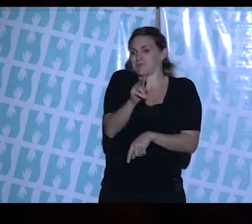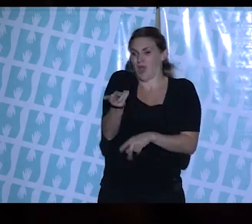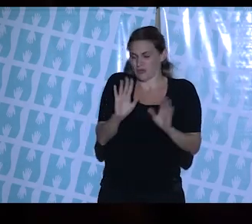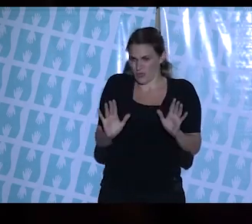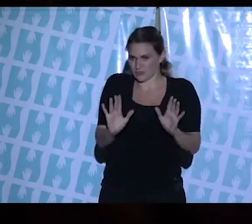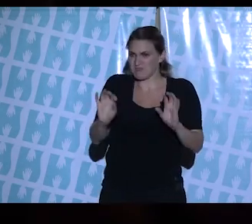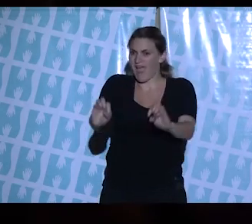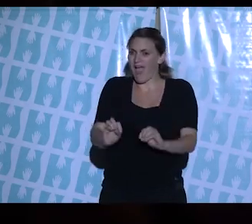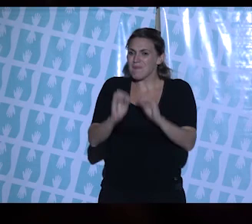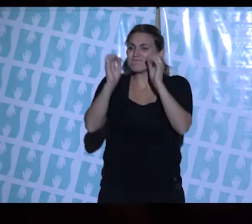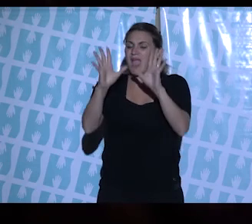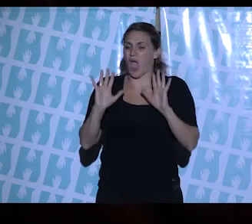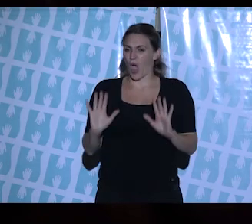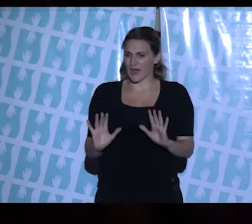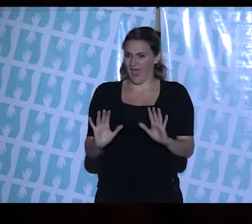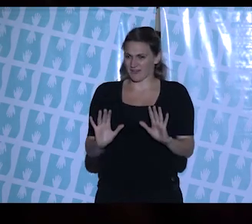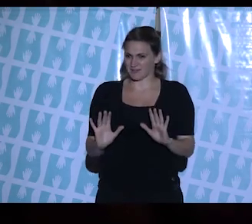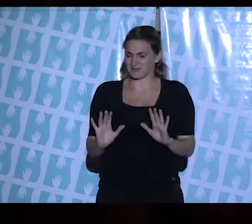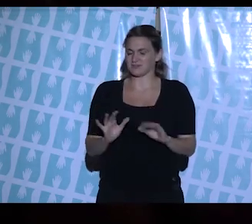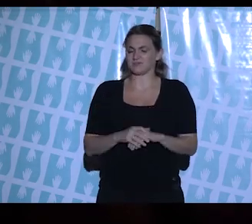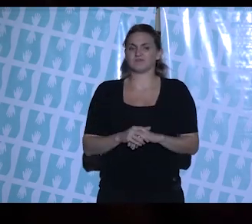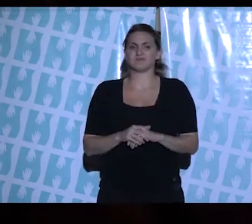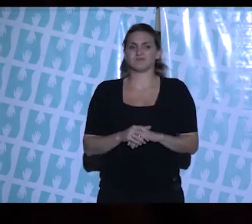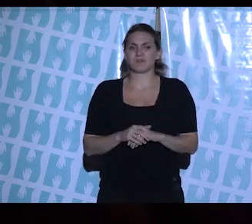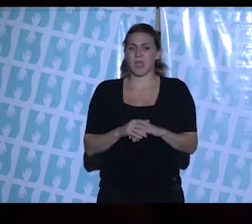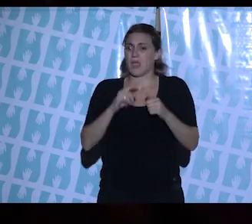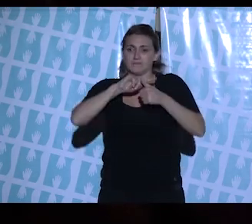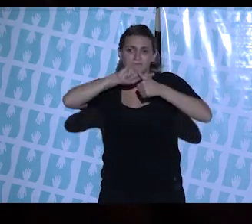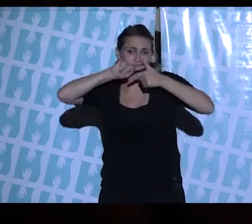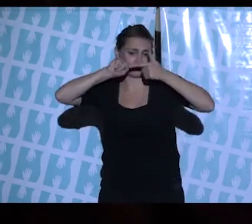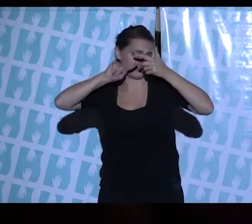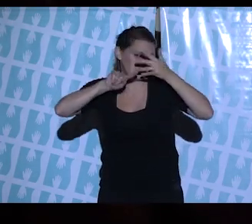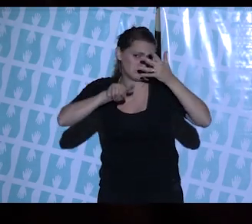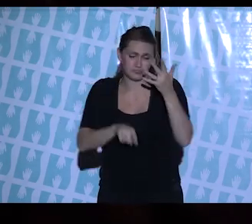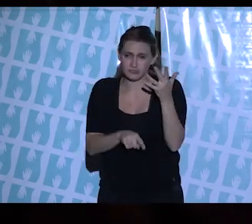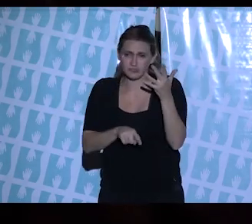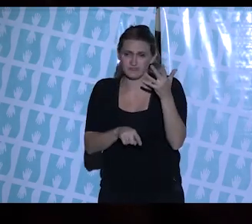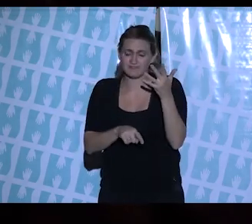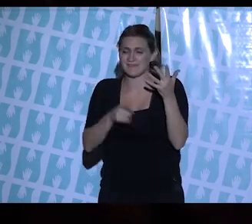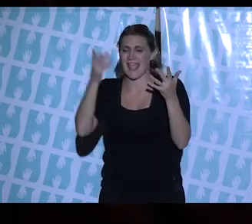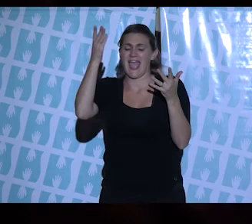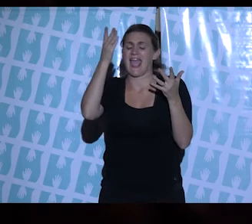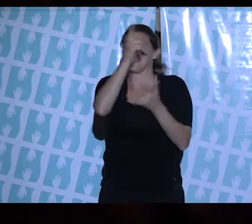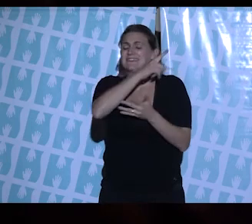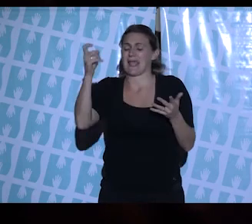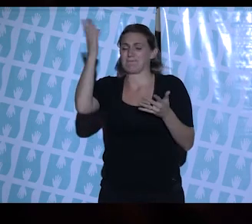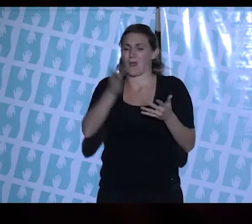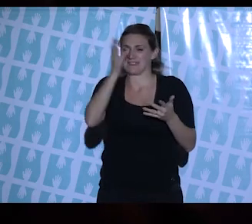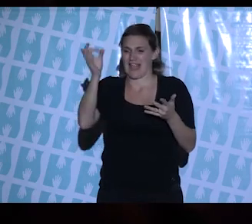la eficacia de la levodopa. Pero ninguna de estas drogas que disponemos en la actualidad son 100%